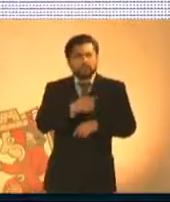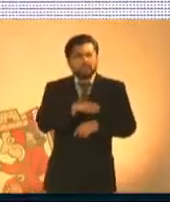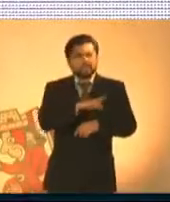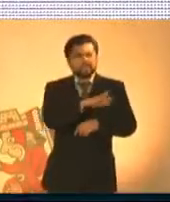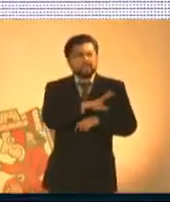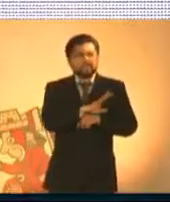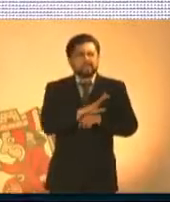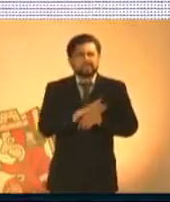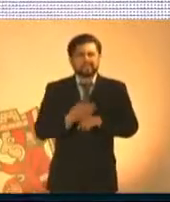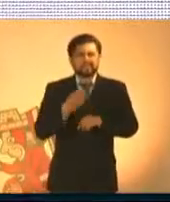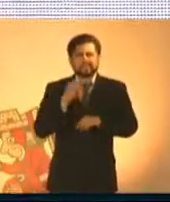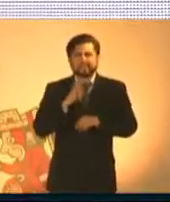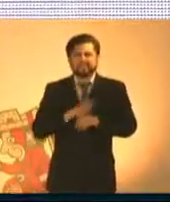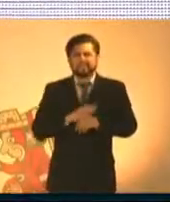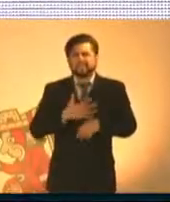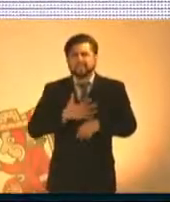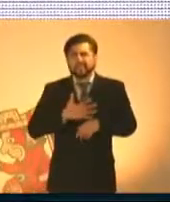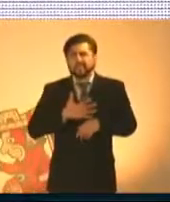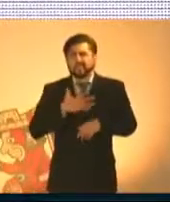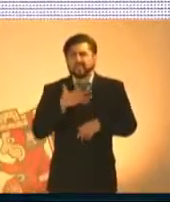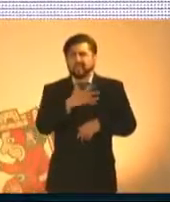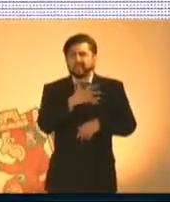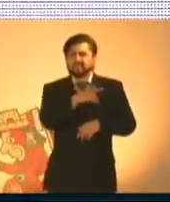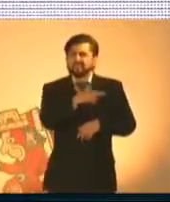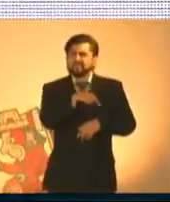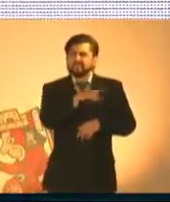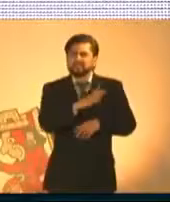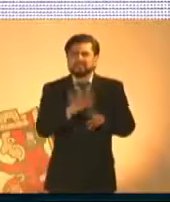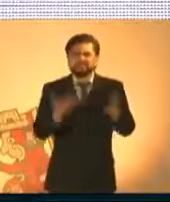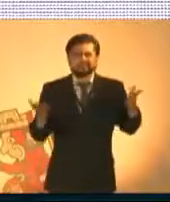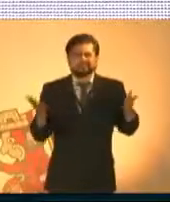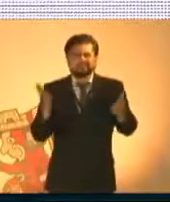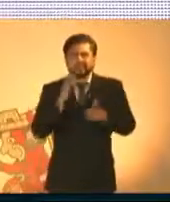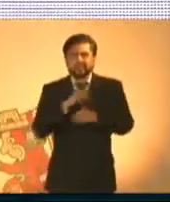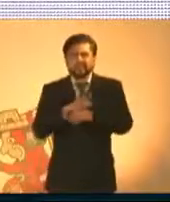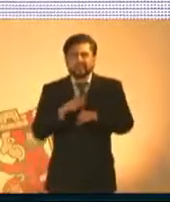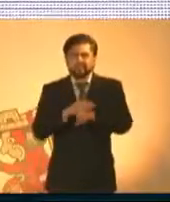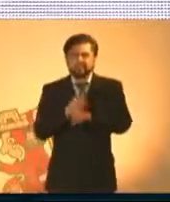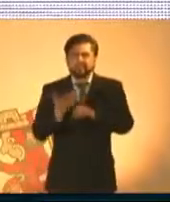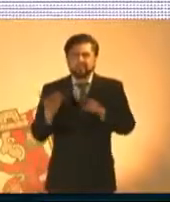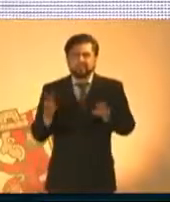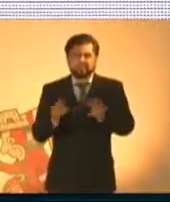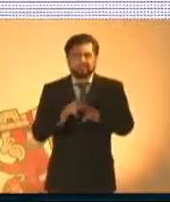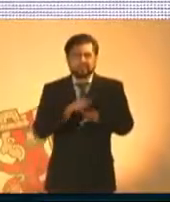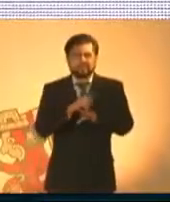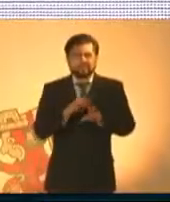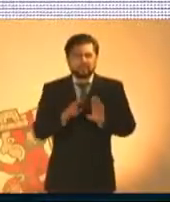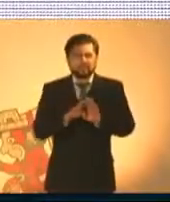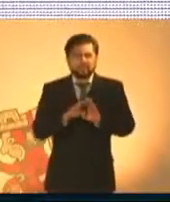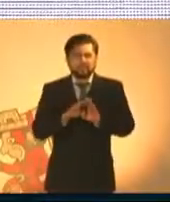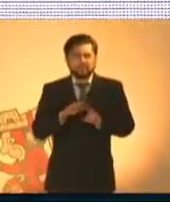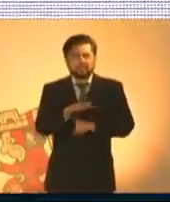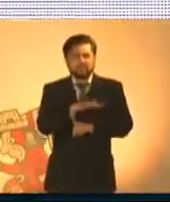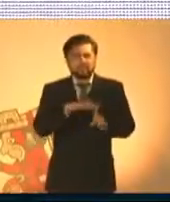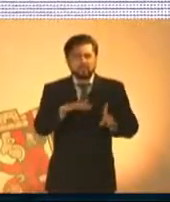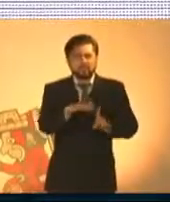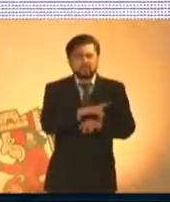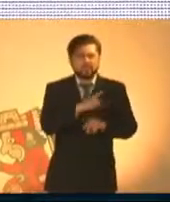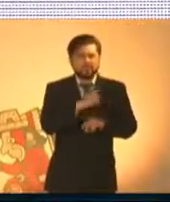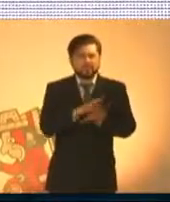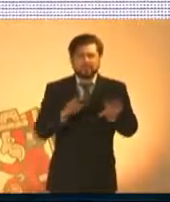asco y ya no era la dictadura que yo era el cine en blanco y negro no tampoco tiene negro